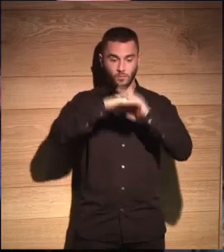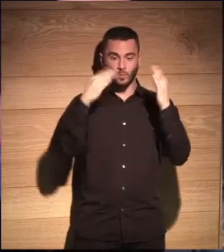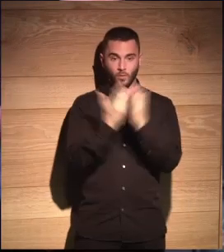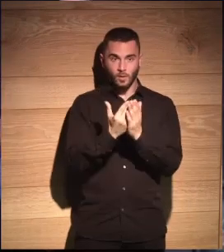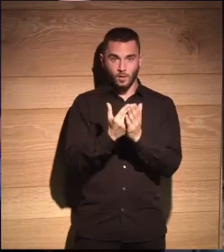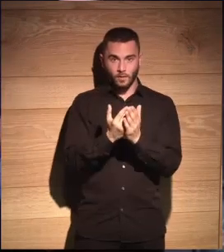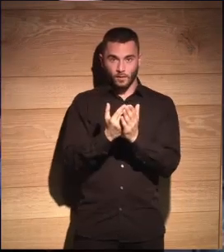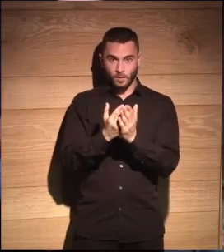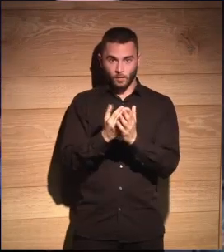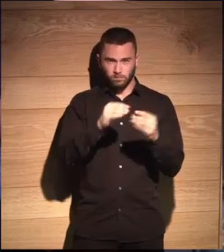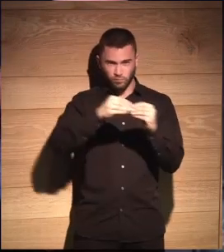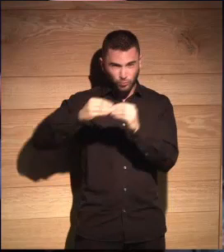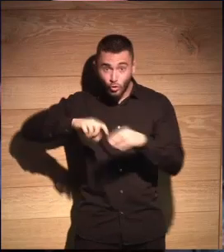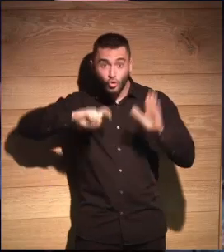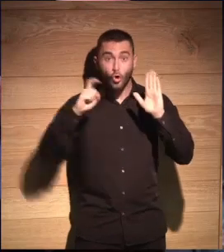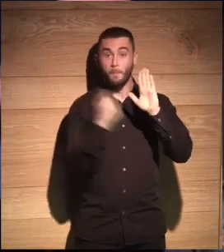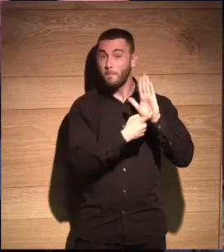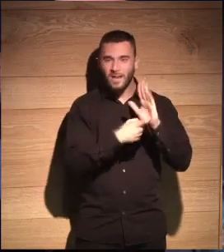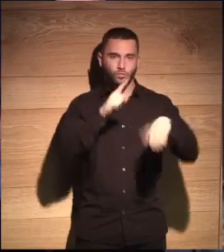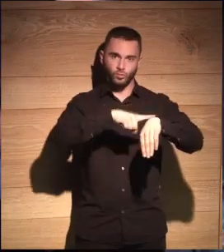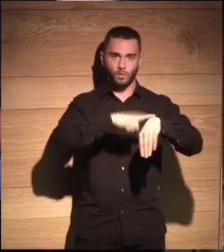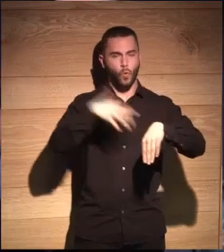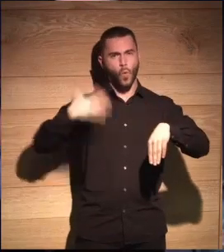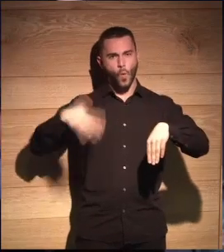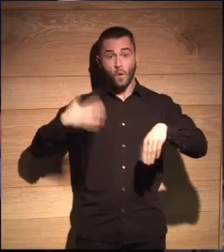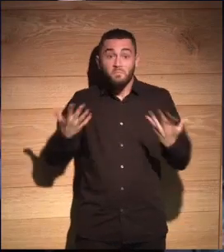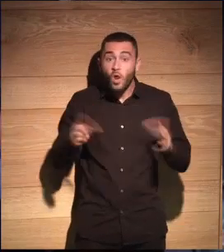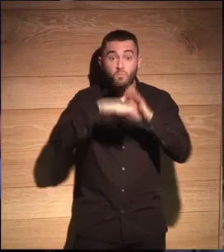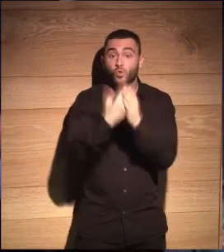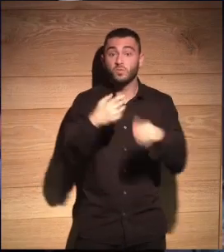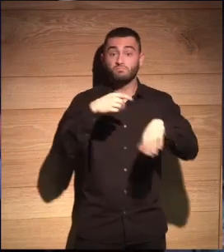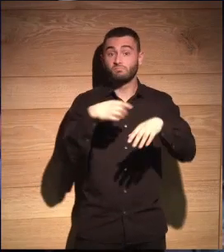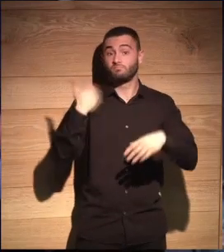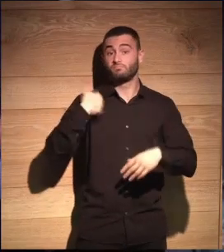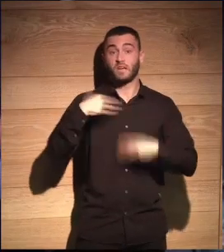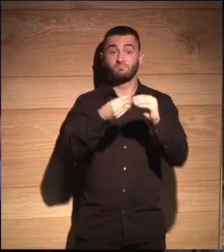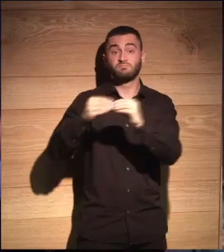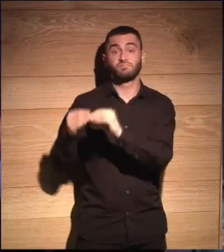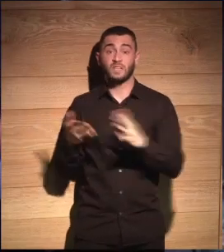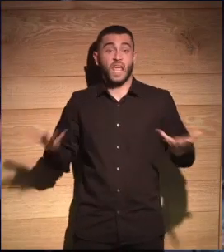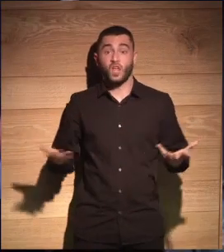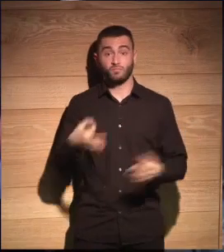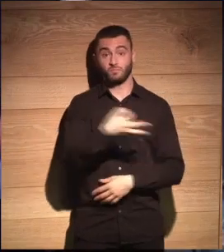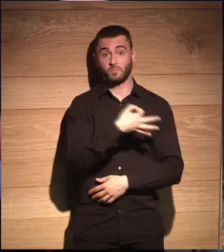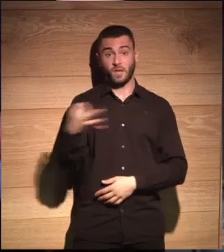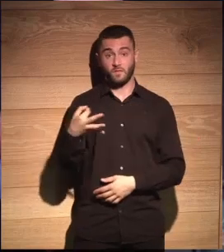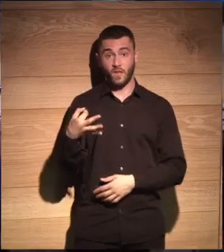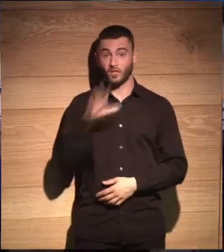no te dé tiempo a matizar tanto, pero como eso ya está hecho, es estupendo para focalizar un poco más en los personajes.